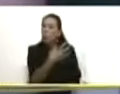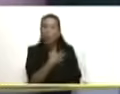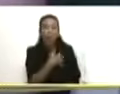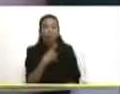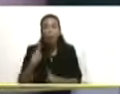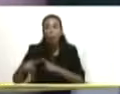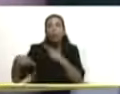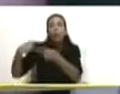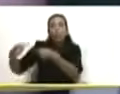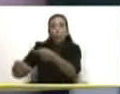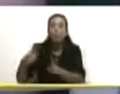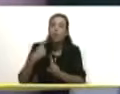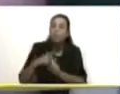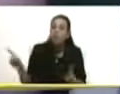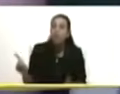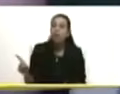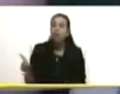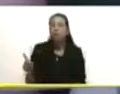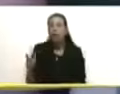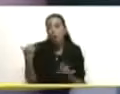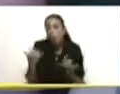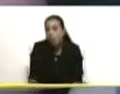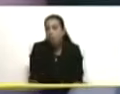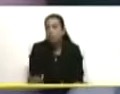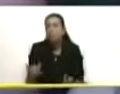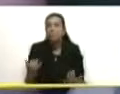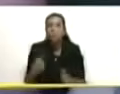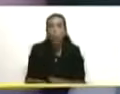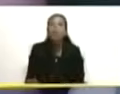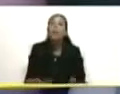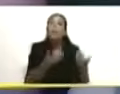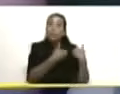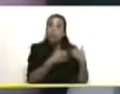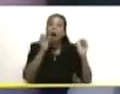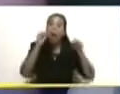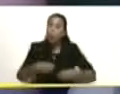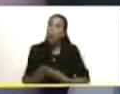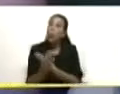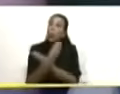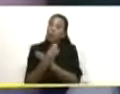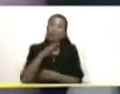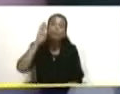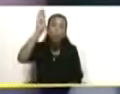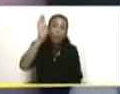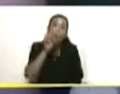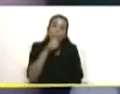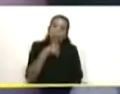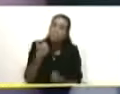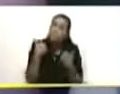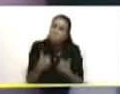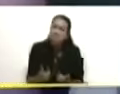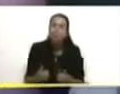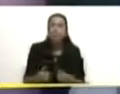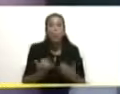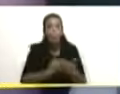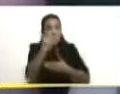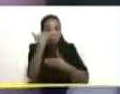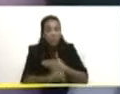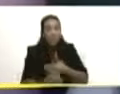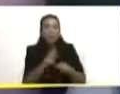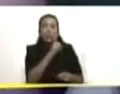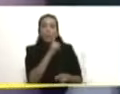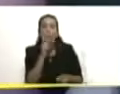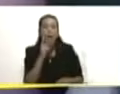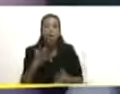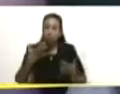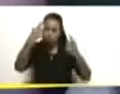otras generaciones, a diferente de la nuestra, tienen la responsabilidad de cuidarse para el futuro. Por eso tenemos un proyecto que se llama